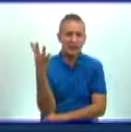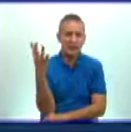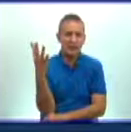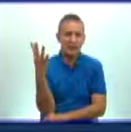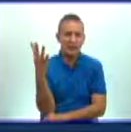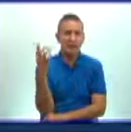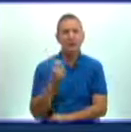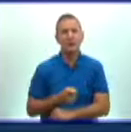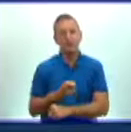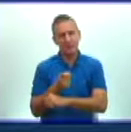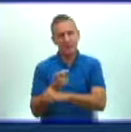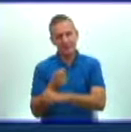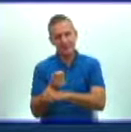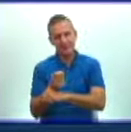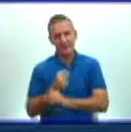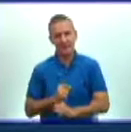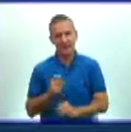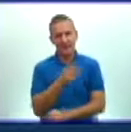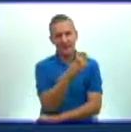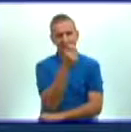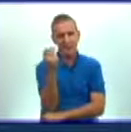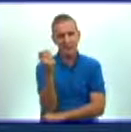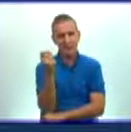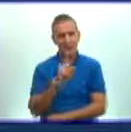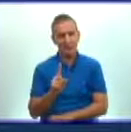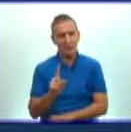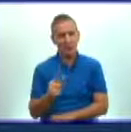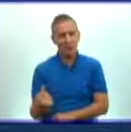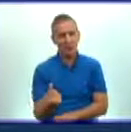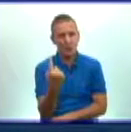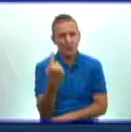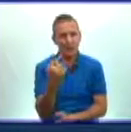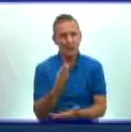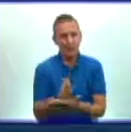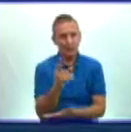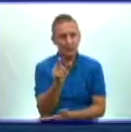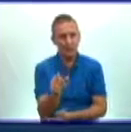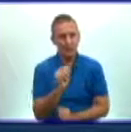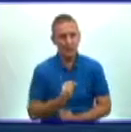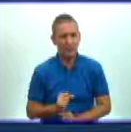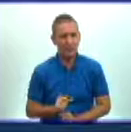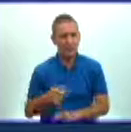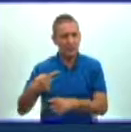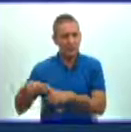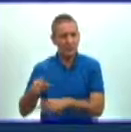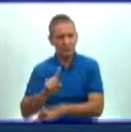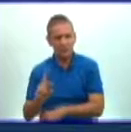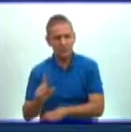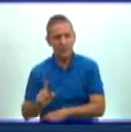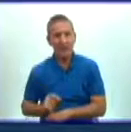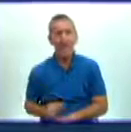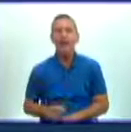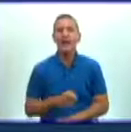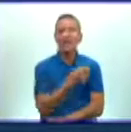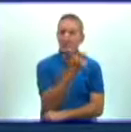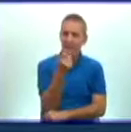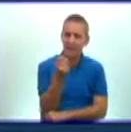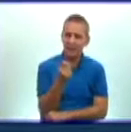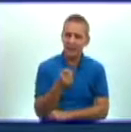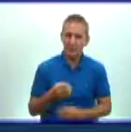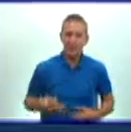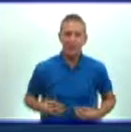El maestro no es de un alumno y de otro, no. El maestro es de todos y es